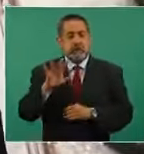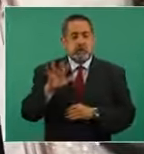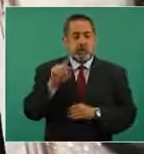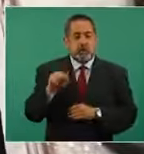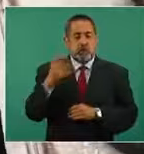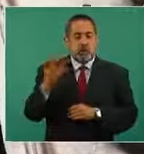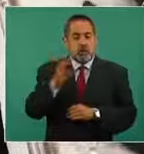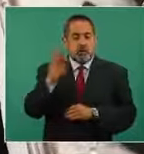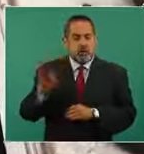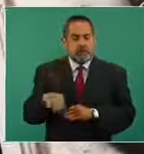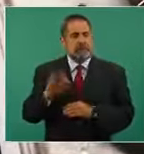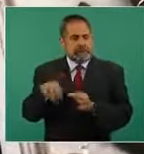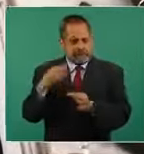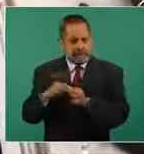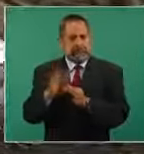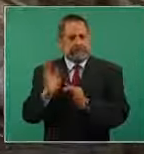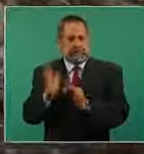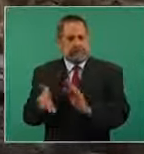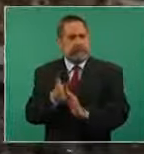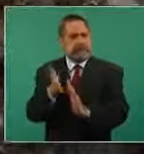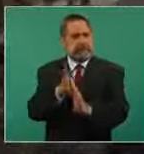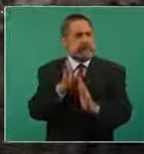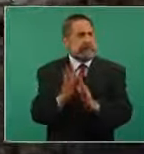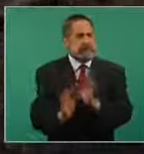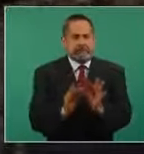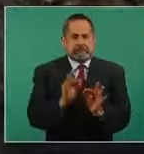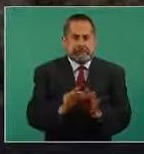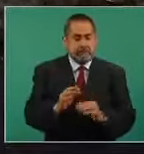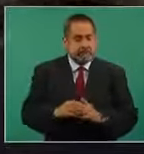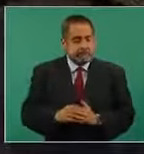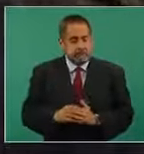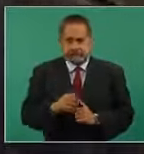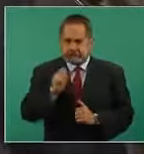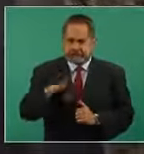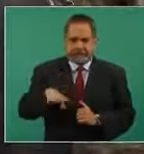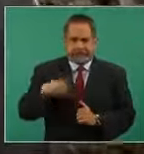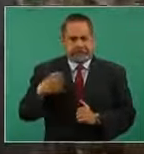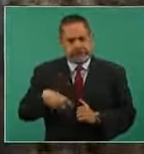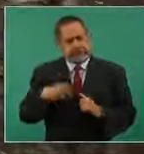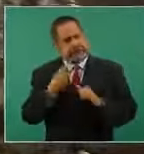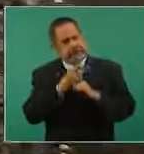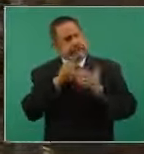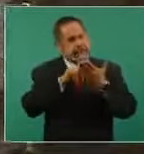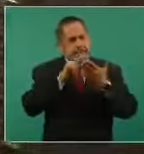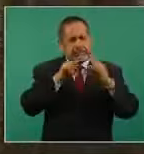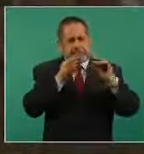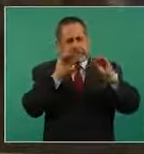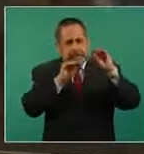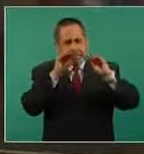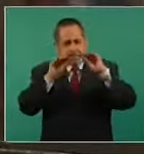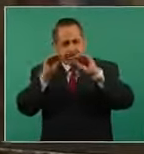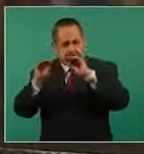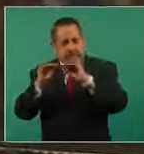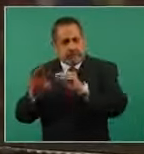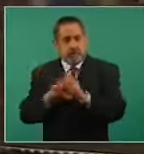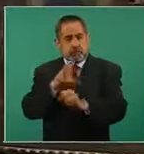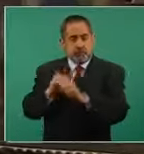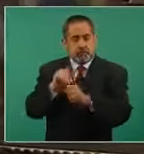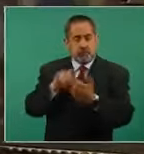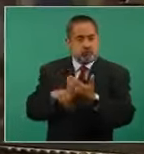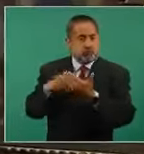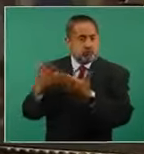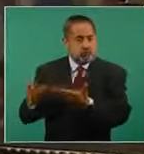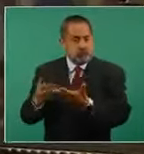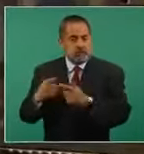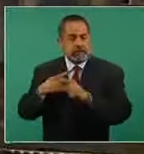de las edificaciones dañadas en el mismo esfuerzo se han restaurado 192 conjuntos de bienes muebles en